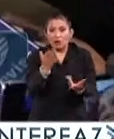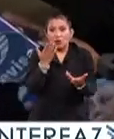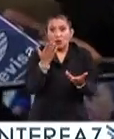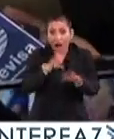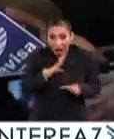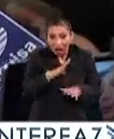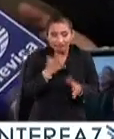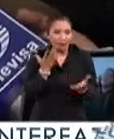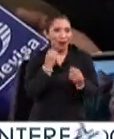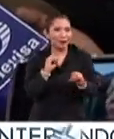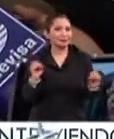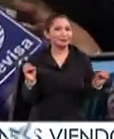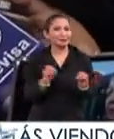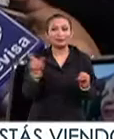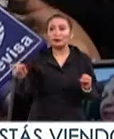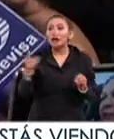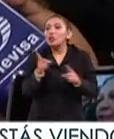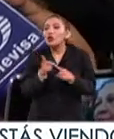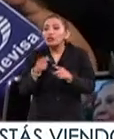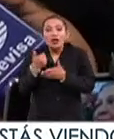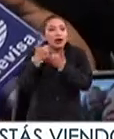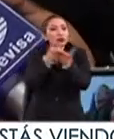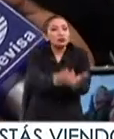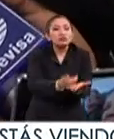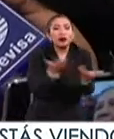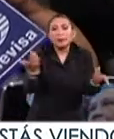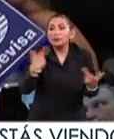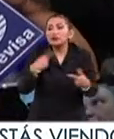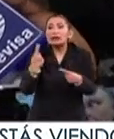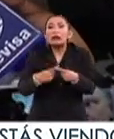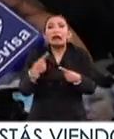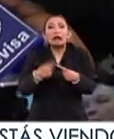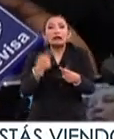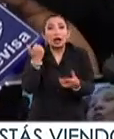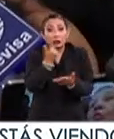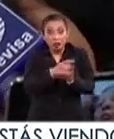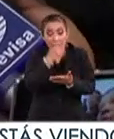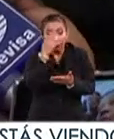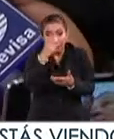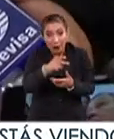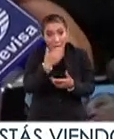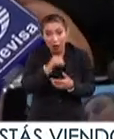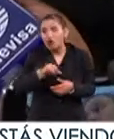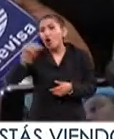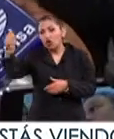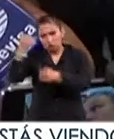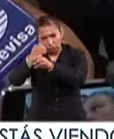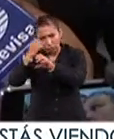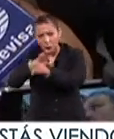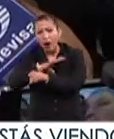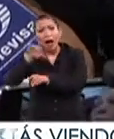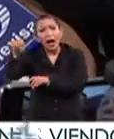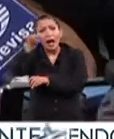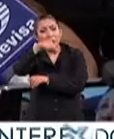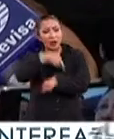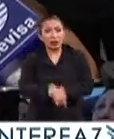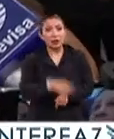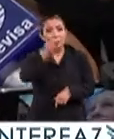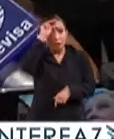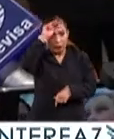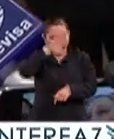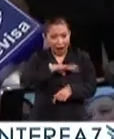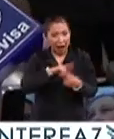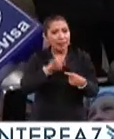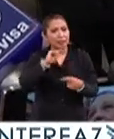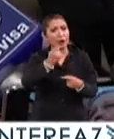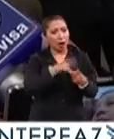se está proporcionando porque no hay un subsistema de atención indígena en la Ciudad de México, como existe en otras ciudades del país. En Monterrey